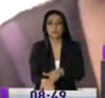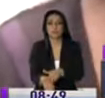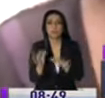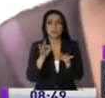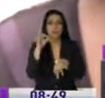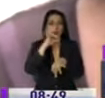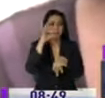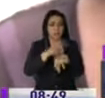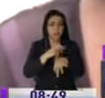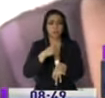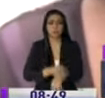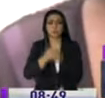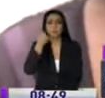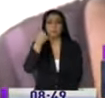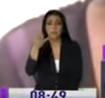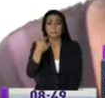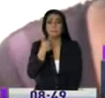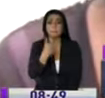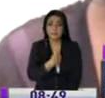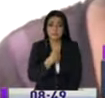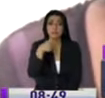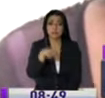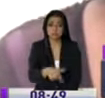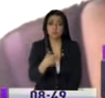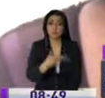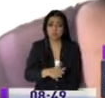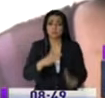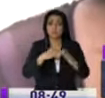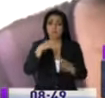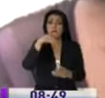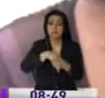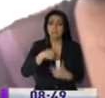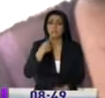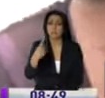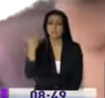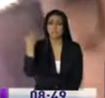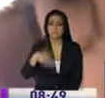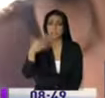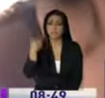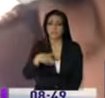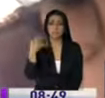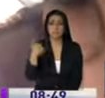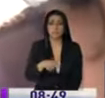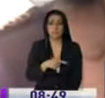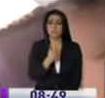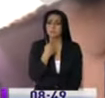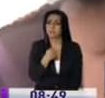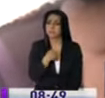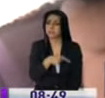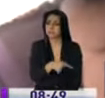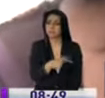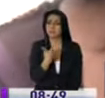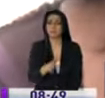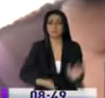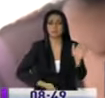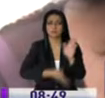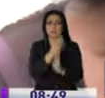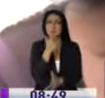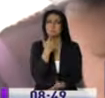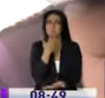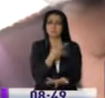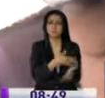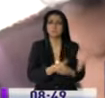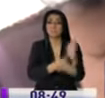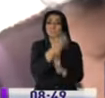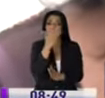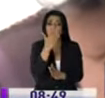y mami me llamó, que me dijo que yo estaba en la casa, que me dijo que ya estaba. Que lo iban a llevar